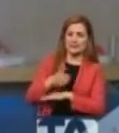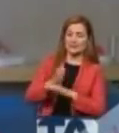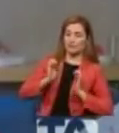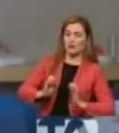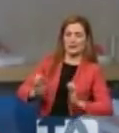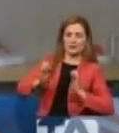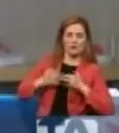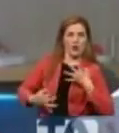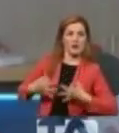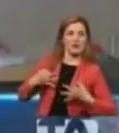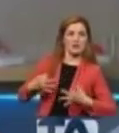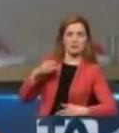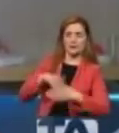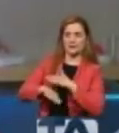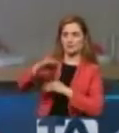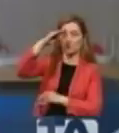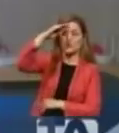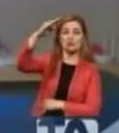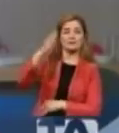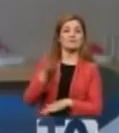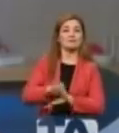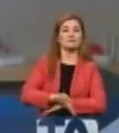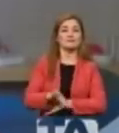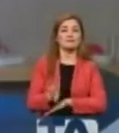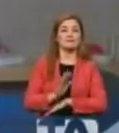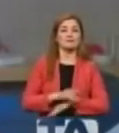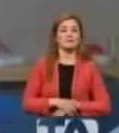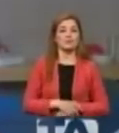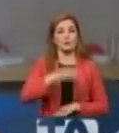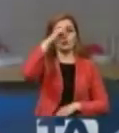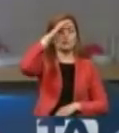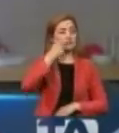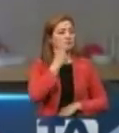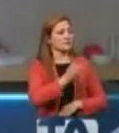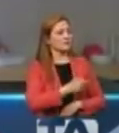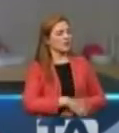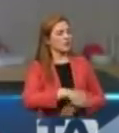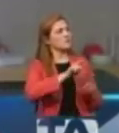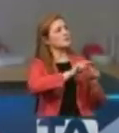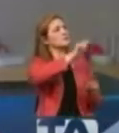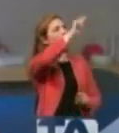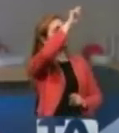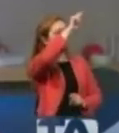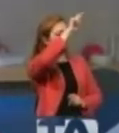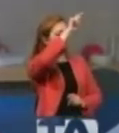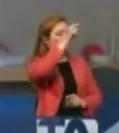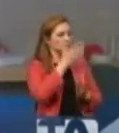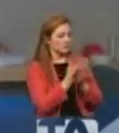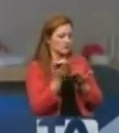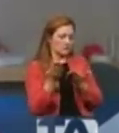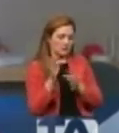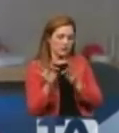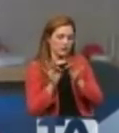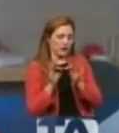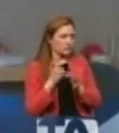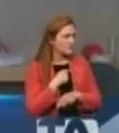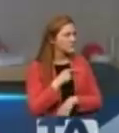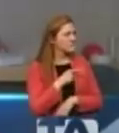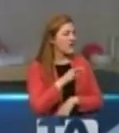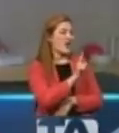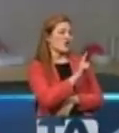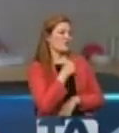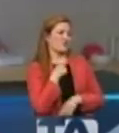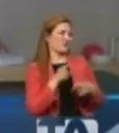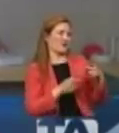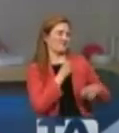esfuerzo físico bastante grande. Y de entrada tú llegar, que te midan, entregas tu carpeta toda perfecta y te dicen